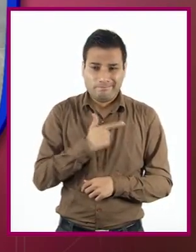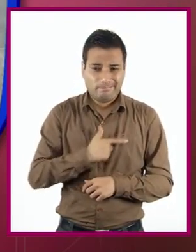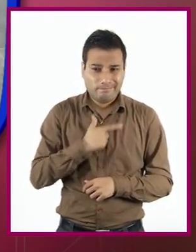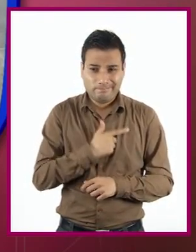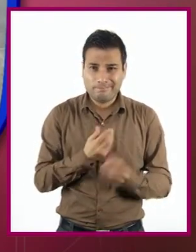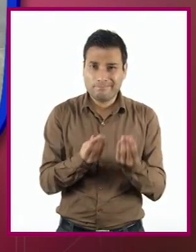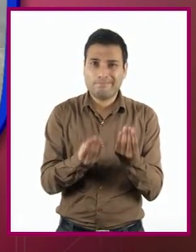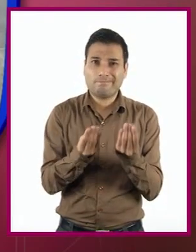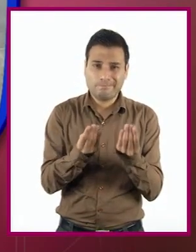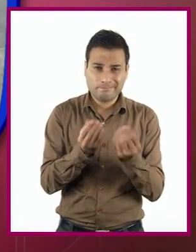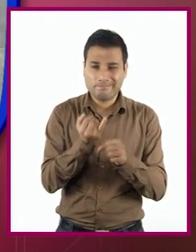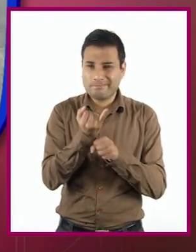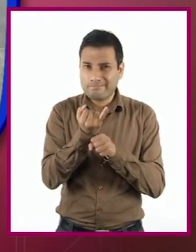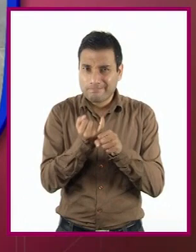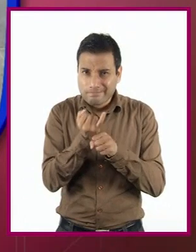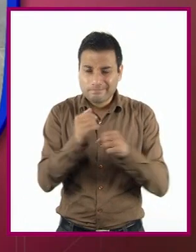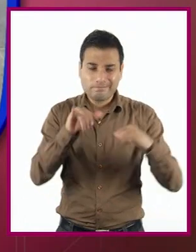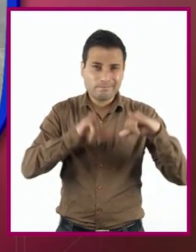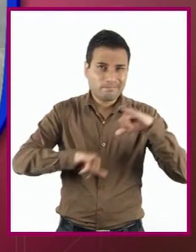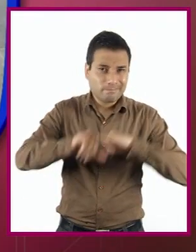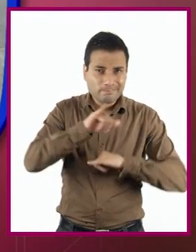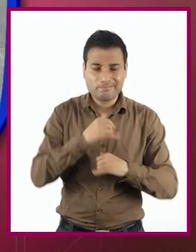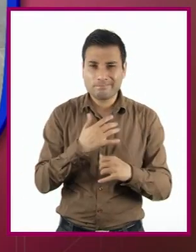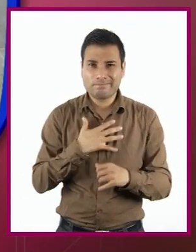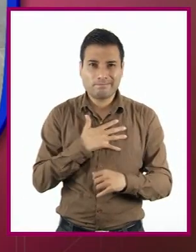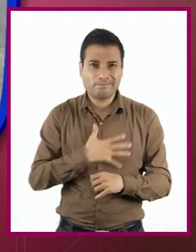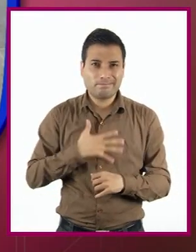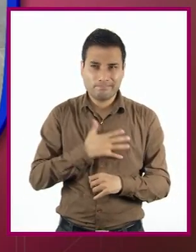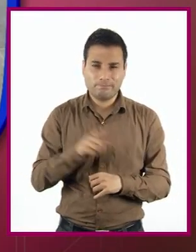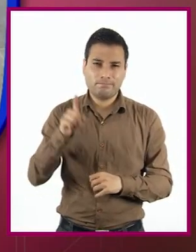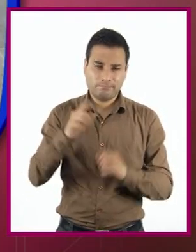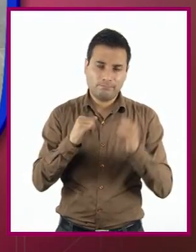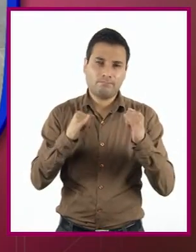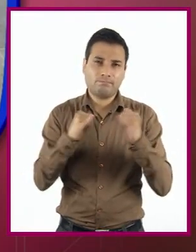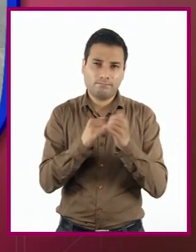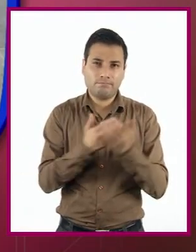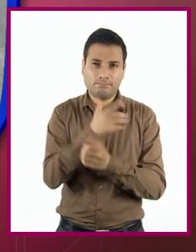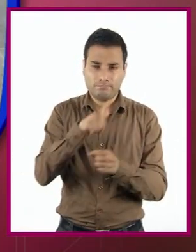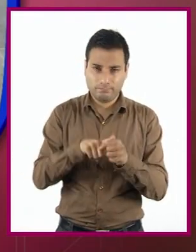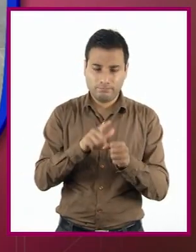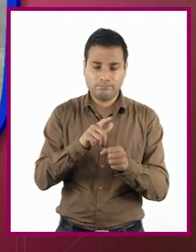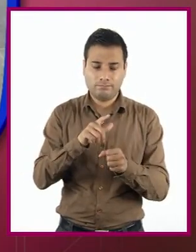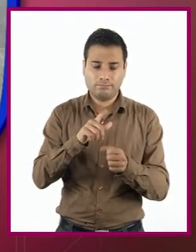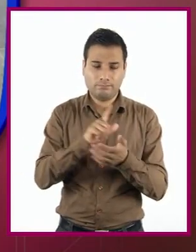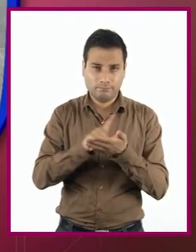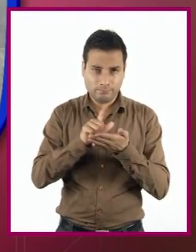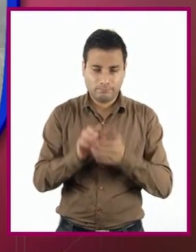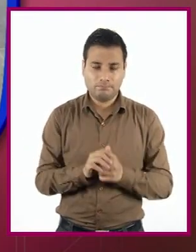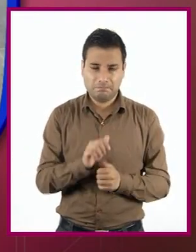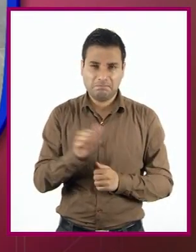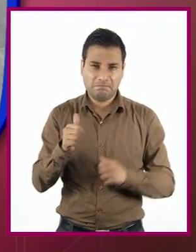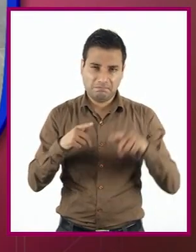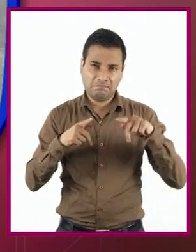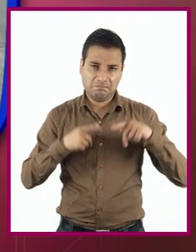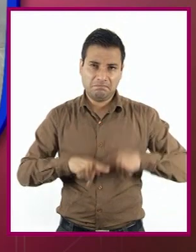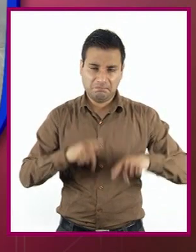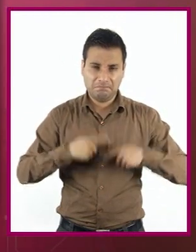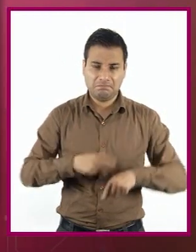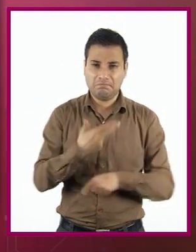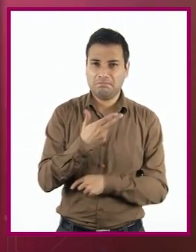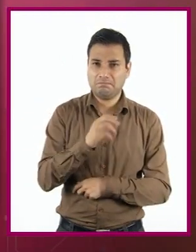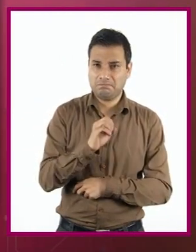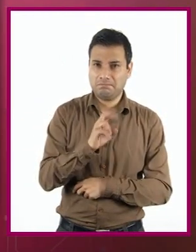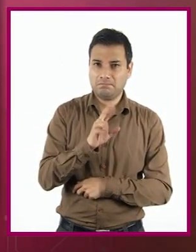hacer experimentos en el laboratorio en el Instituto Nacional de Higiene. El otro fue Horacio